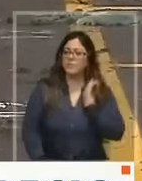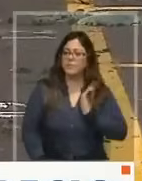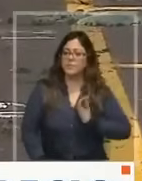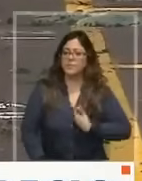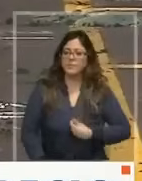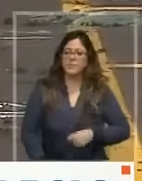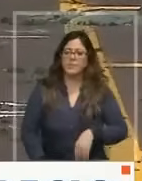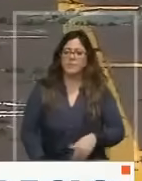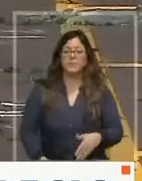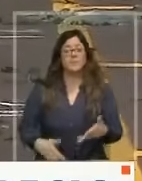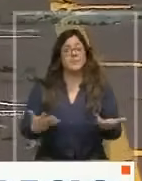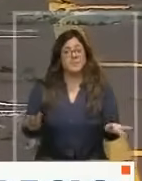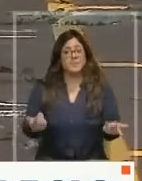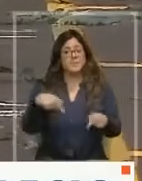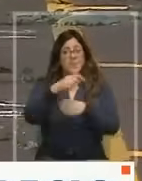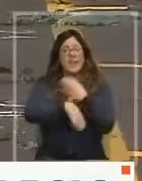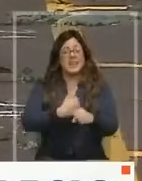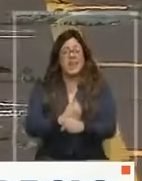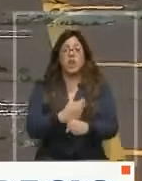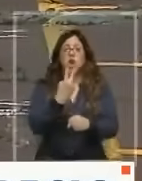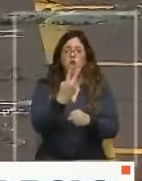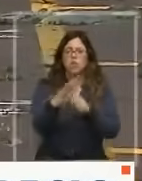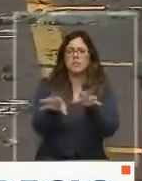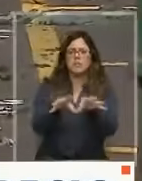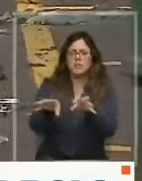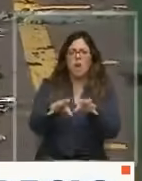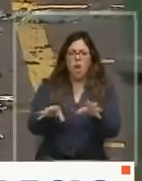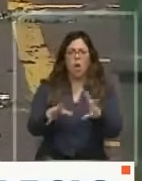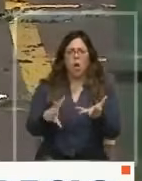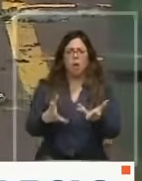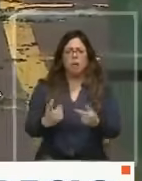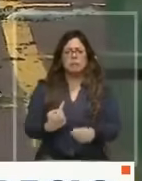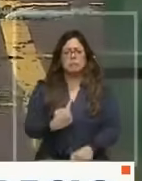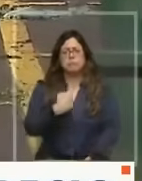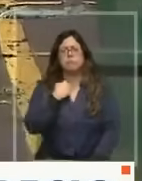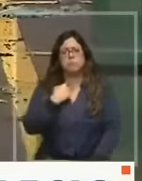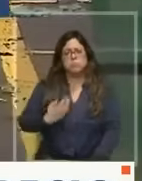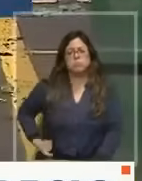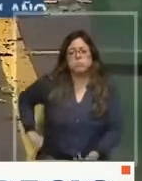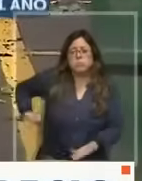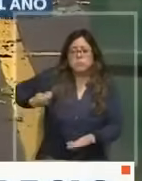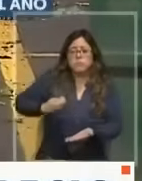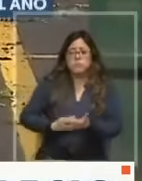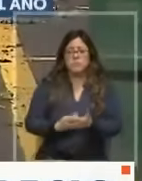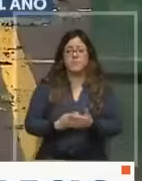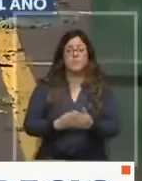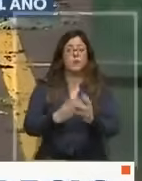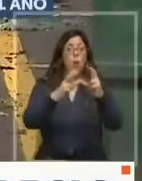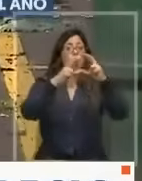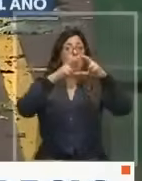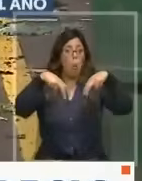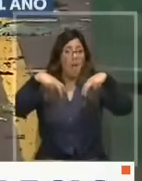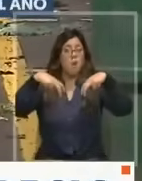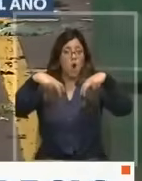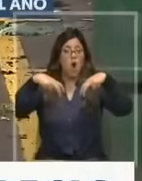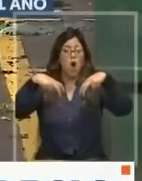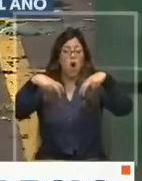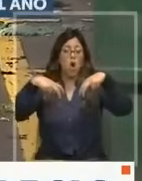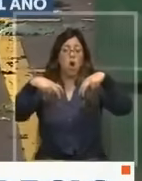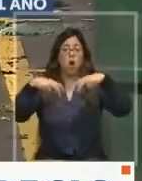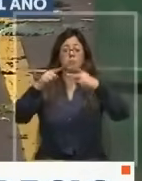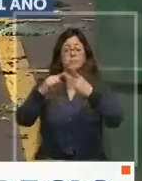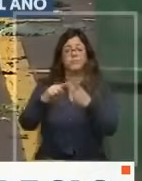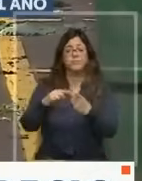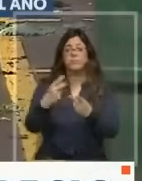No hay duda que durante este año son dos productos los que más han impactado a nuestros bolsillos. Por un lado tenemos el huevo y por el otro tenemos la